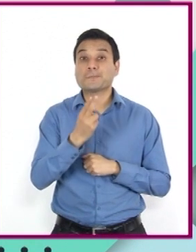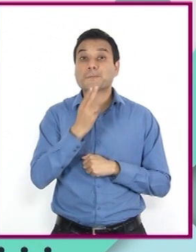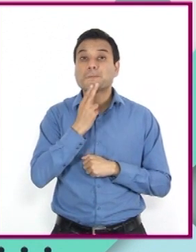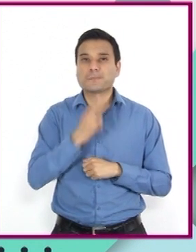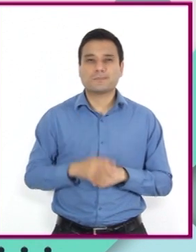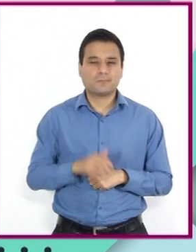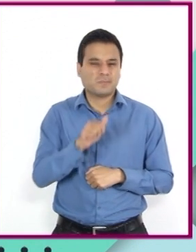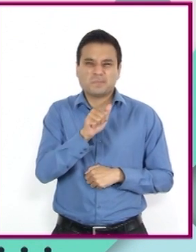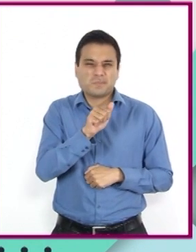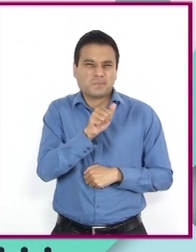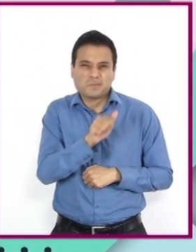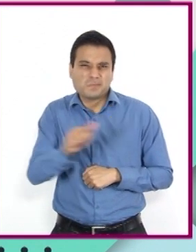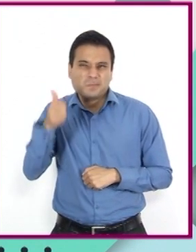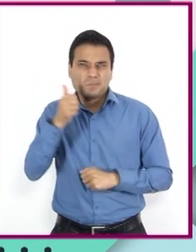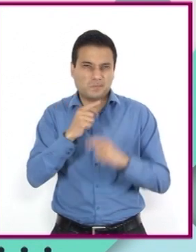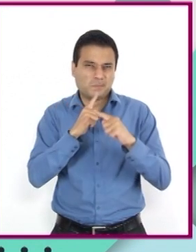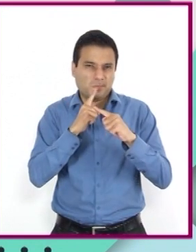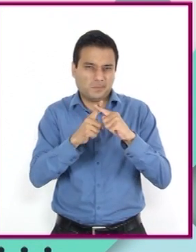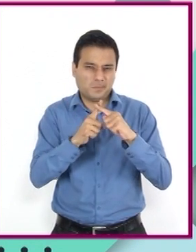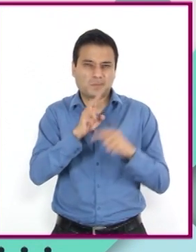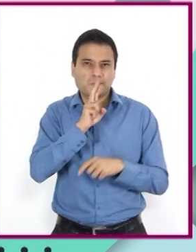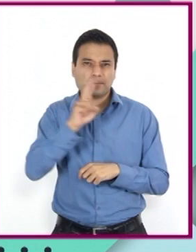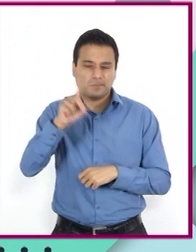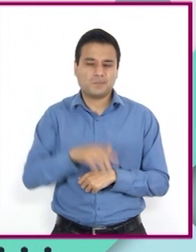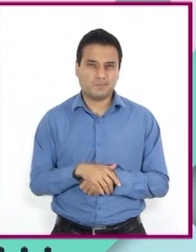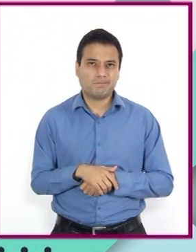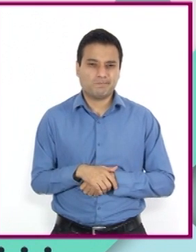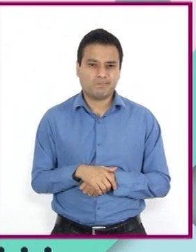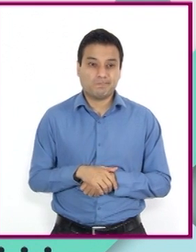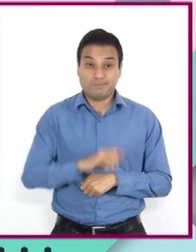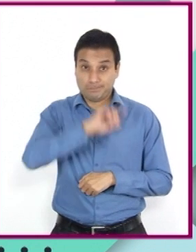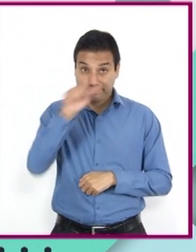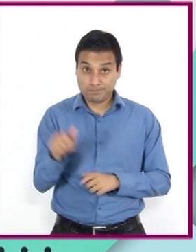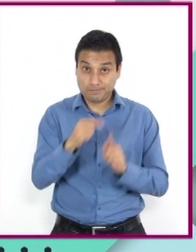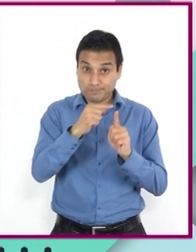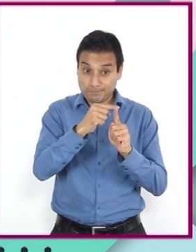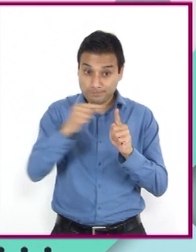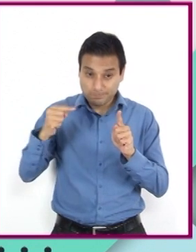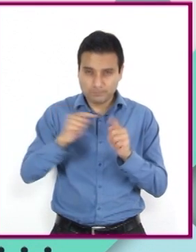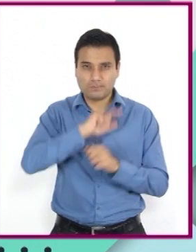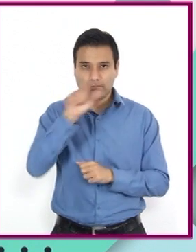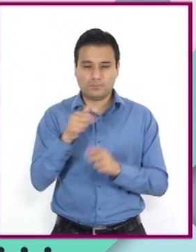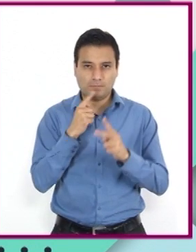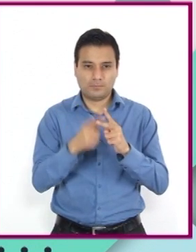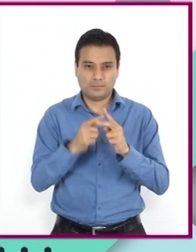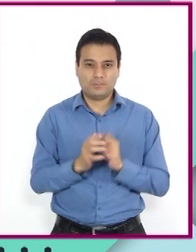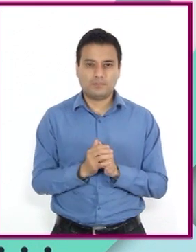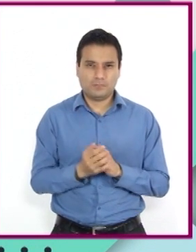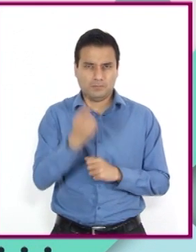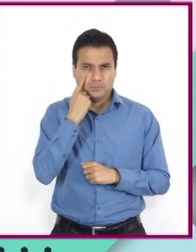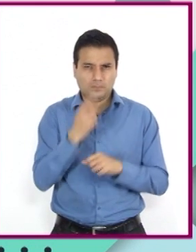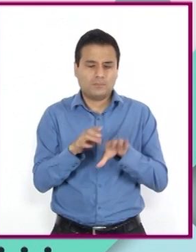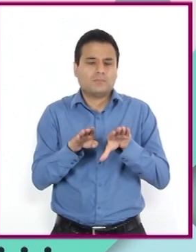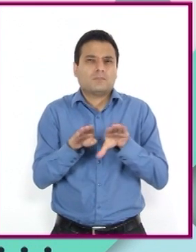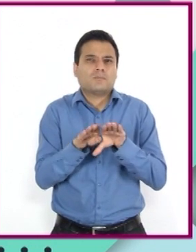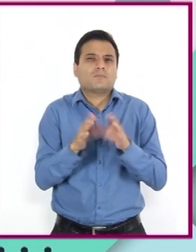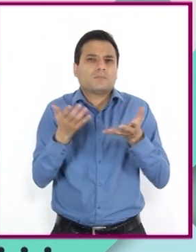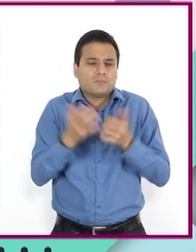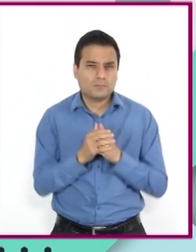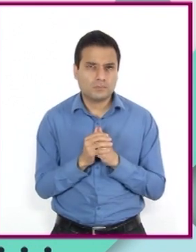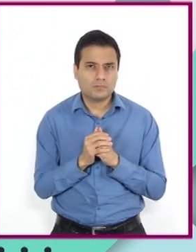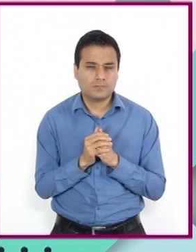equivalente a la multiplicación, la de una división, y resolverla. La división a resolver es la